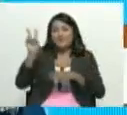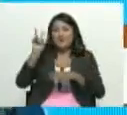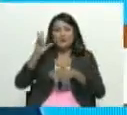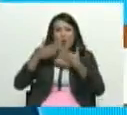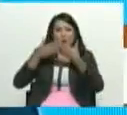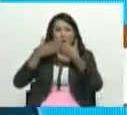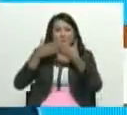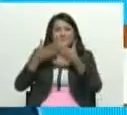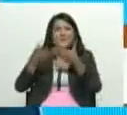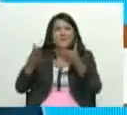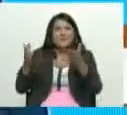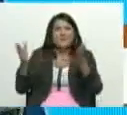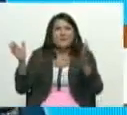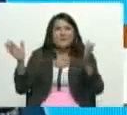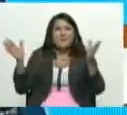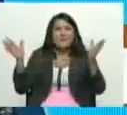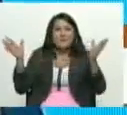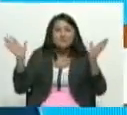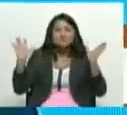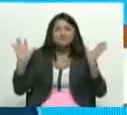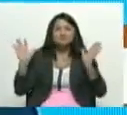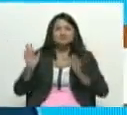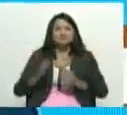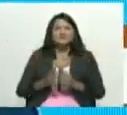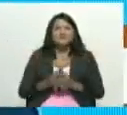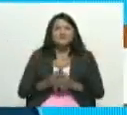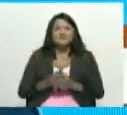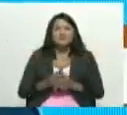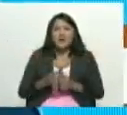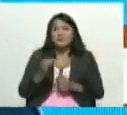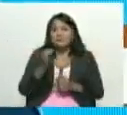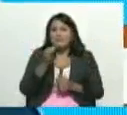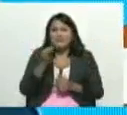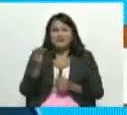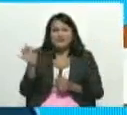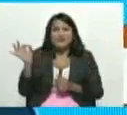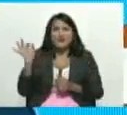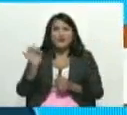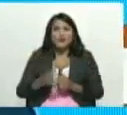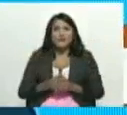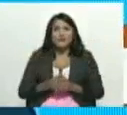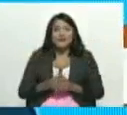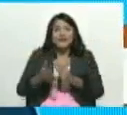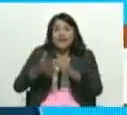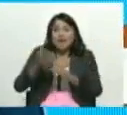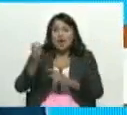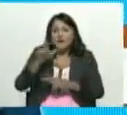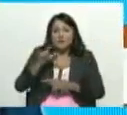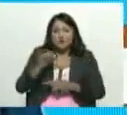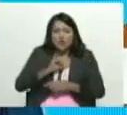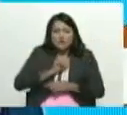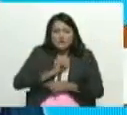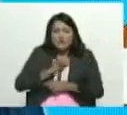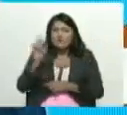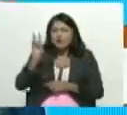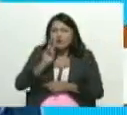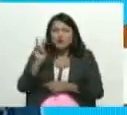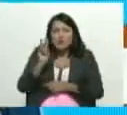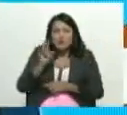histórica reconstruye perfectamente la venezolanidad y en ese Mosaico